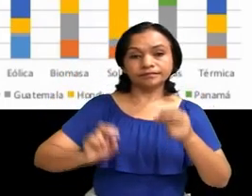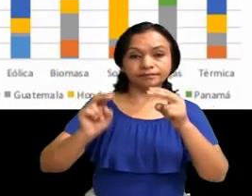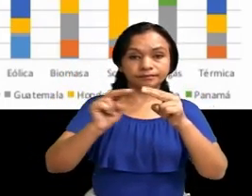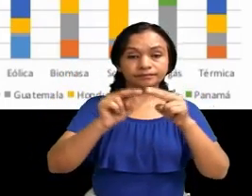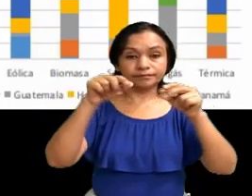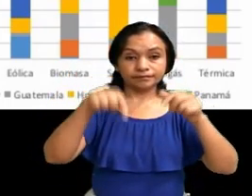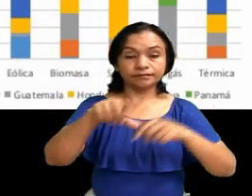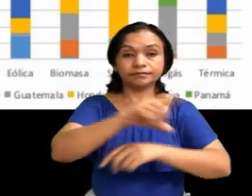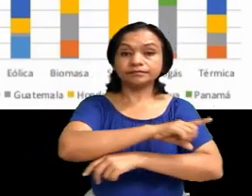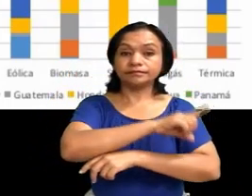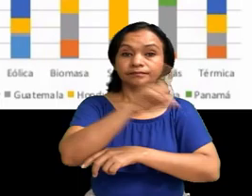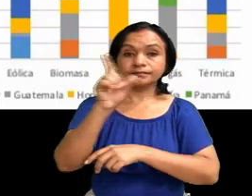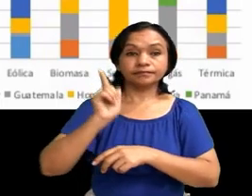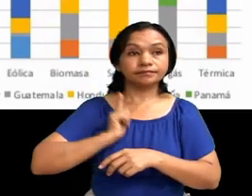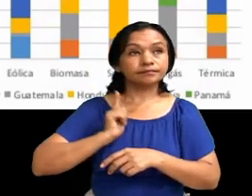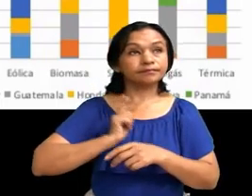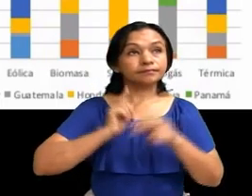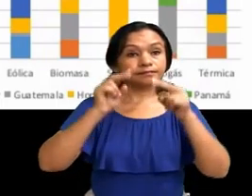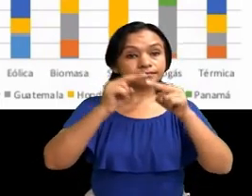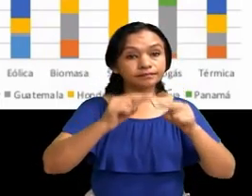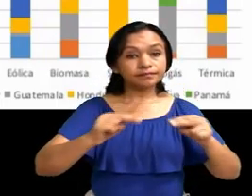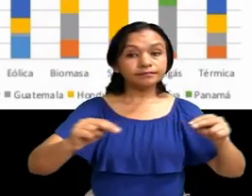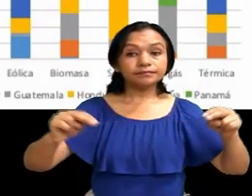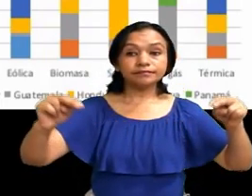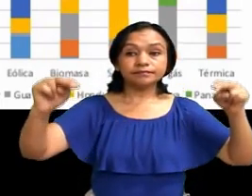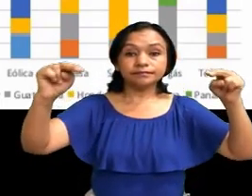Hoy en día también tenemos la conexión